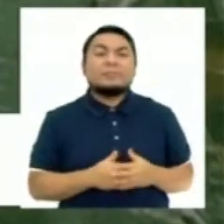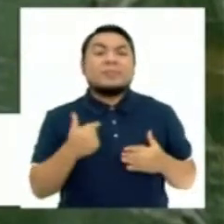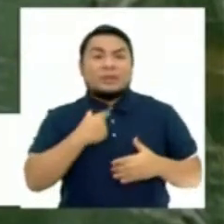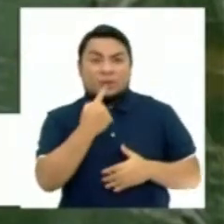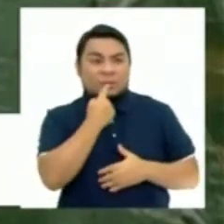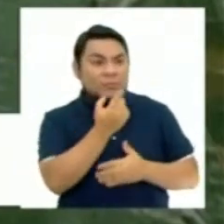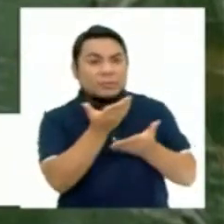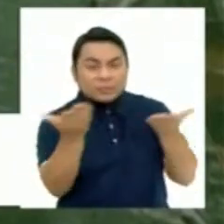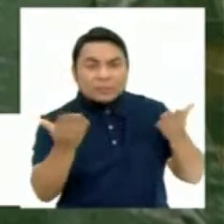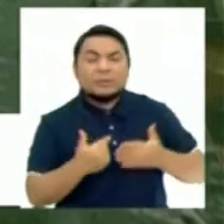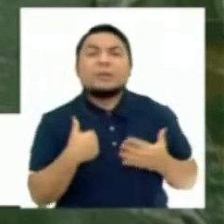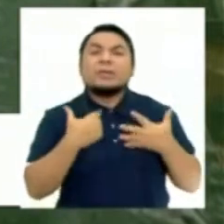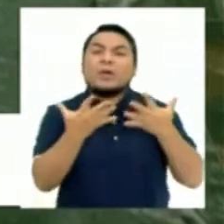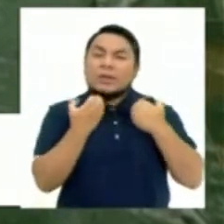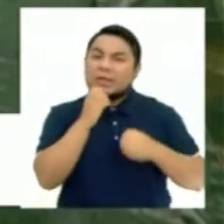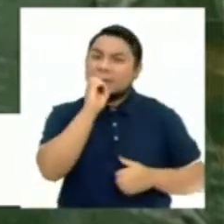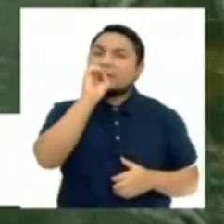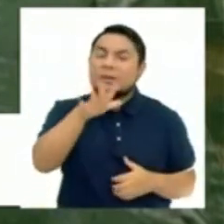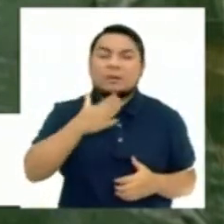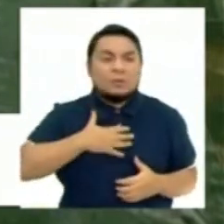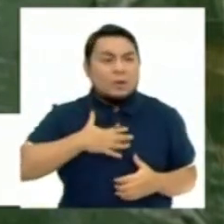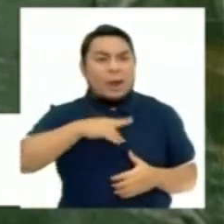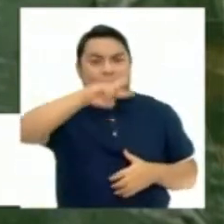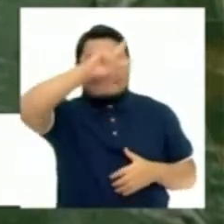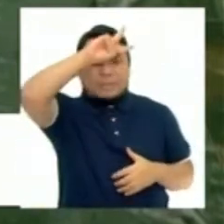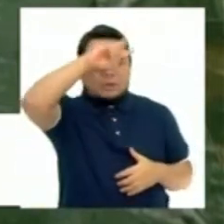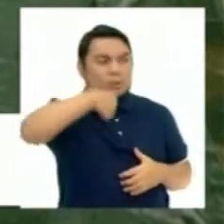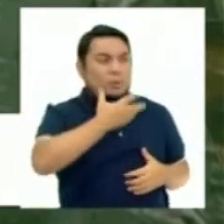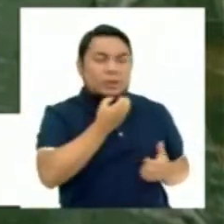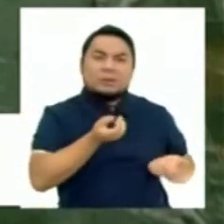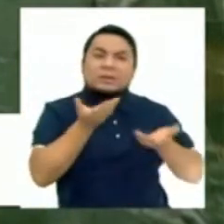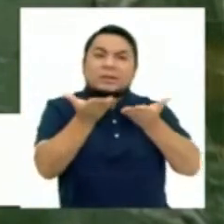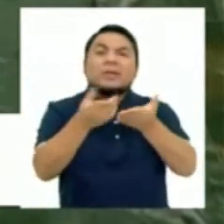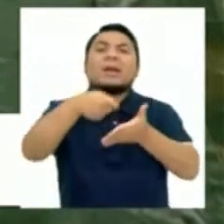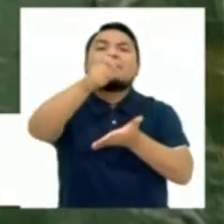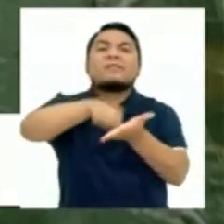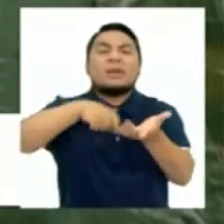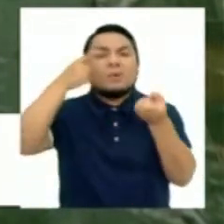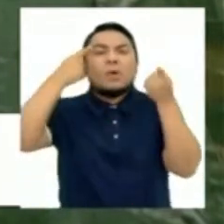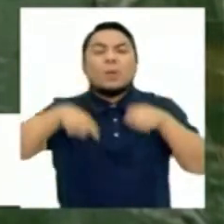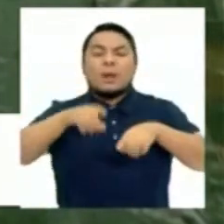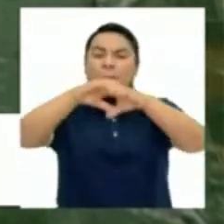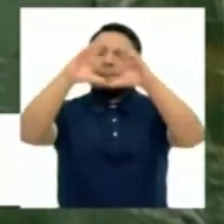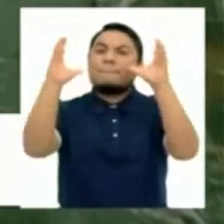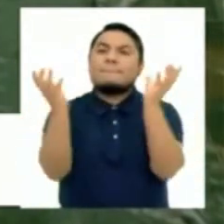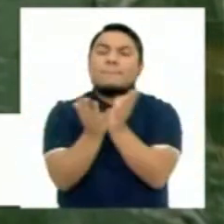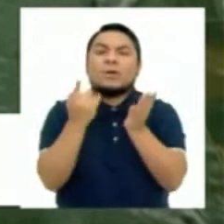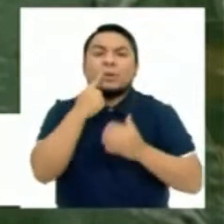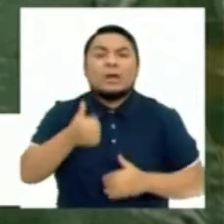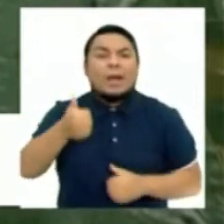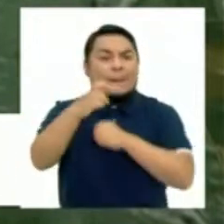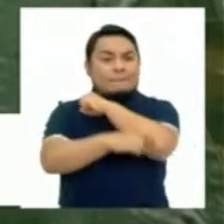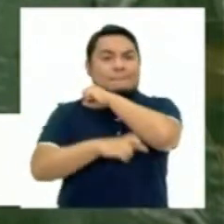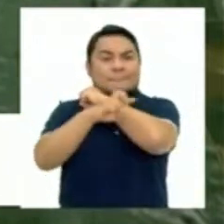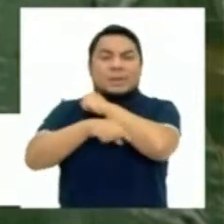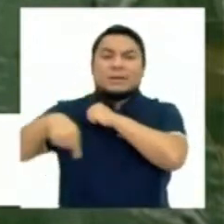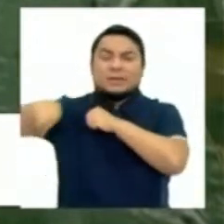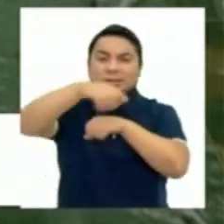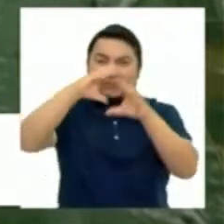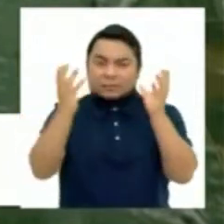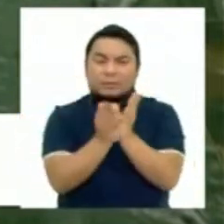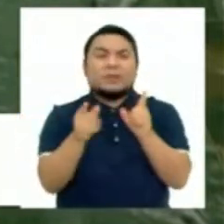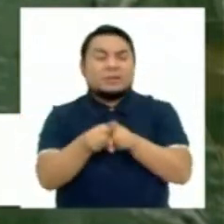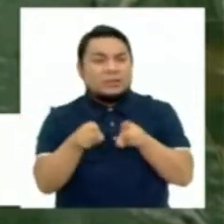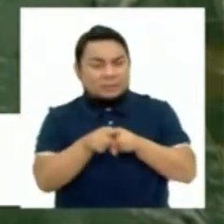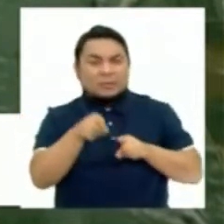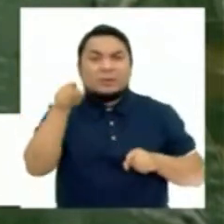expuesto, quiero plantear en nombre del Perú la firma de un acuerdo mundial entre los jefes de Estado y los propietarios de